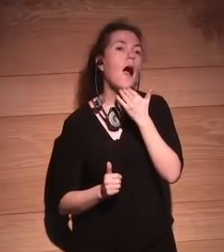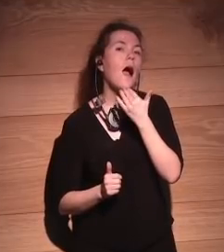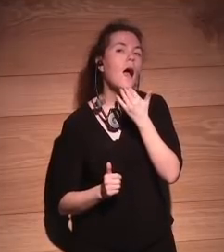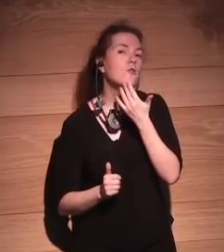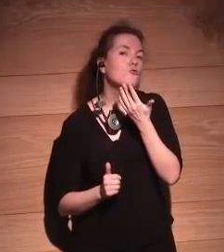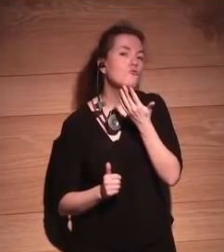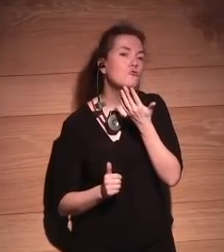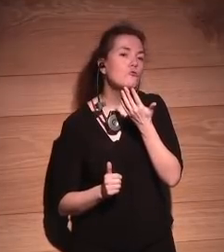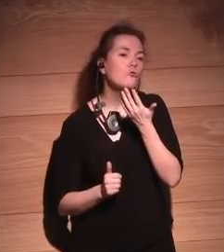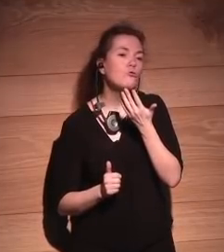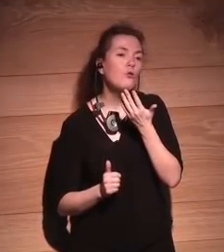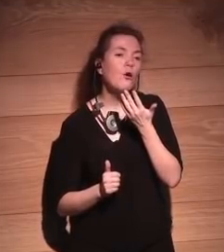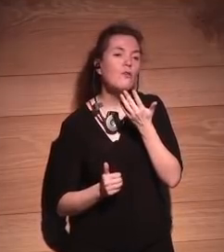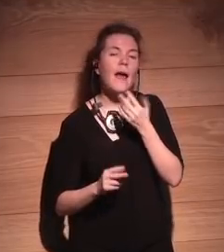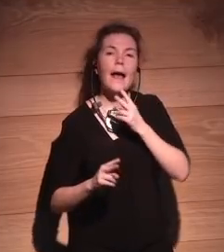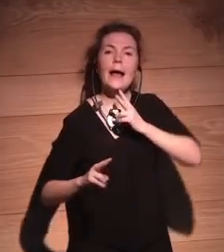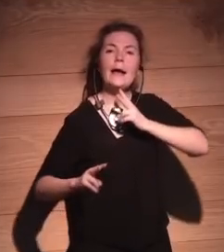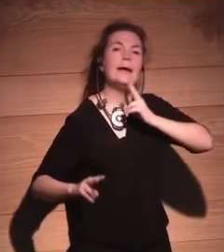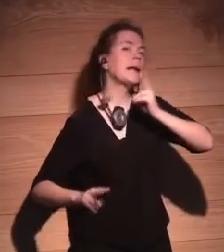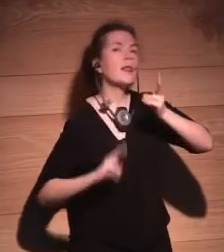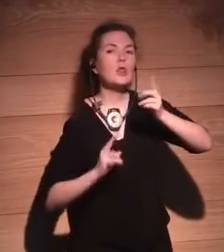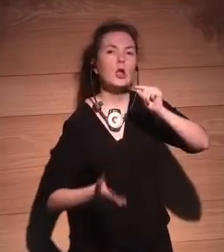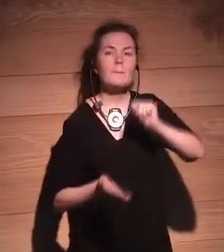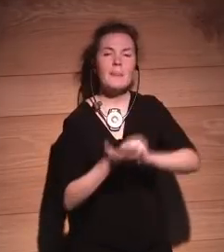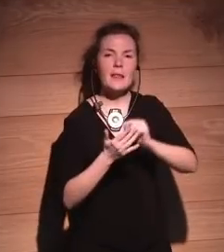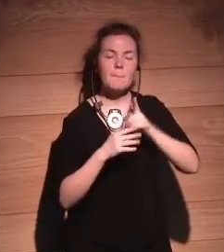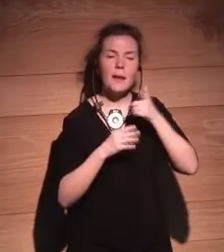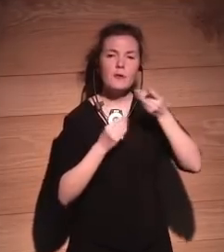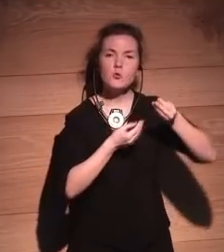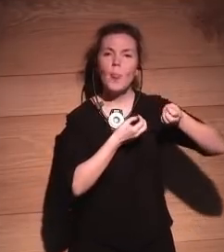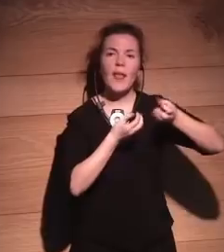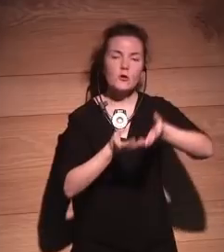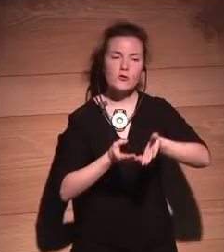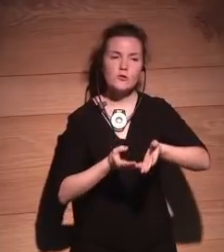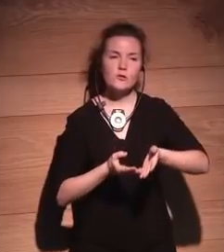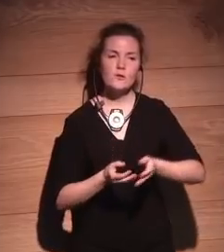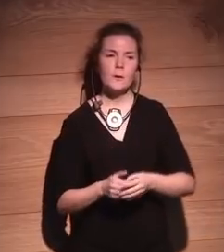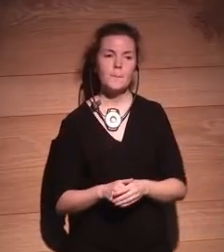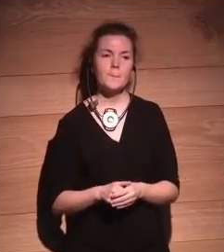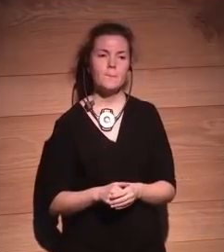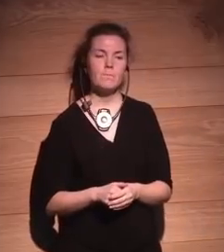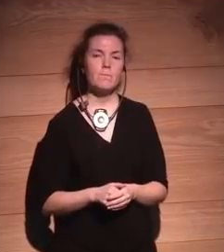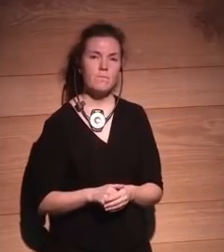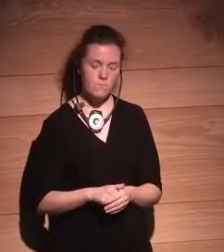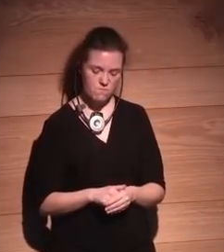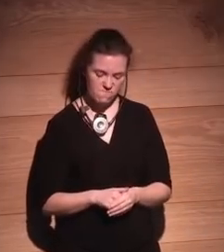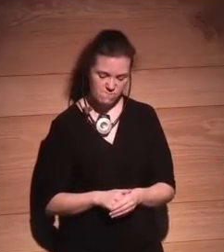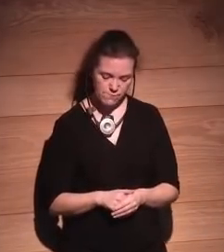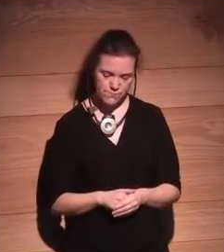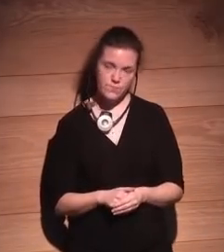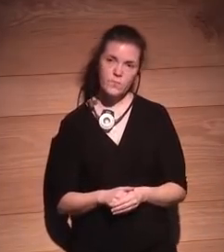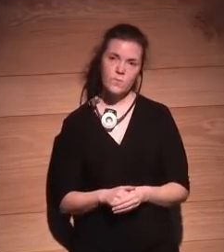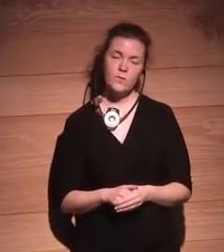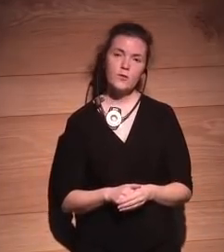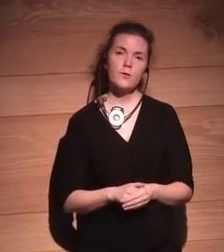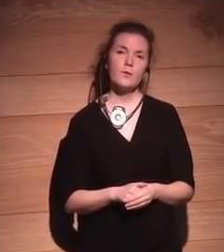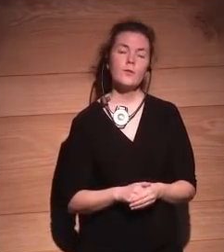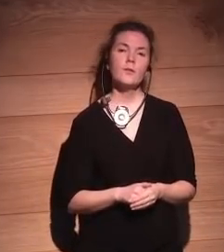Desde el panel, alguna reacción inmediata al diagnóstico de Didier? Je voudrais juste ajouter quelque